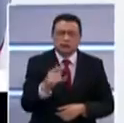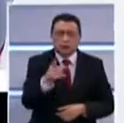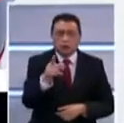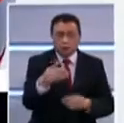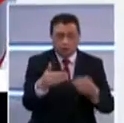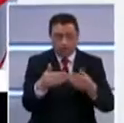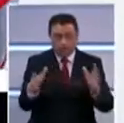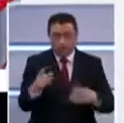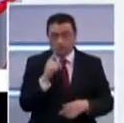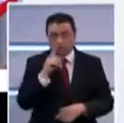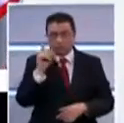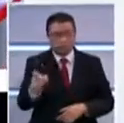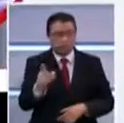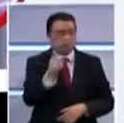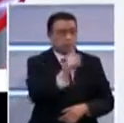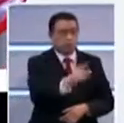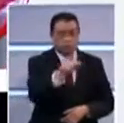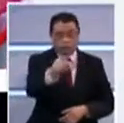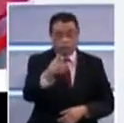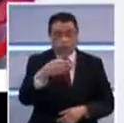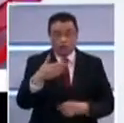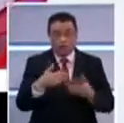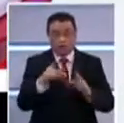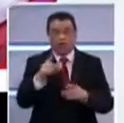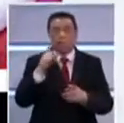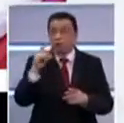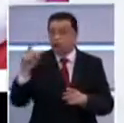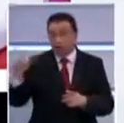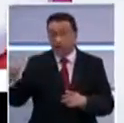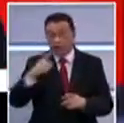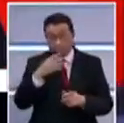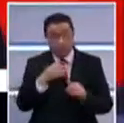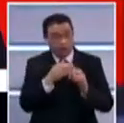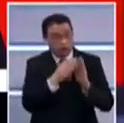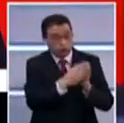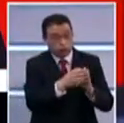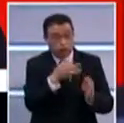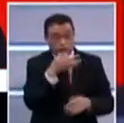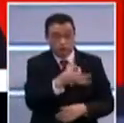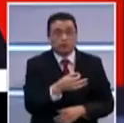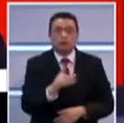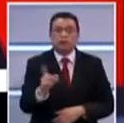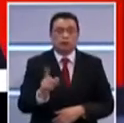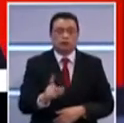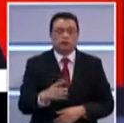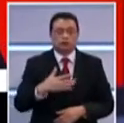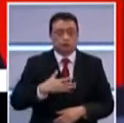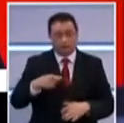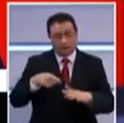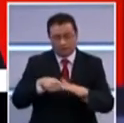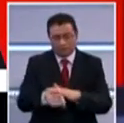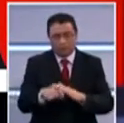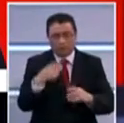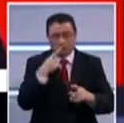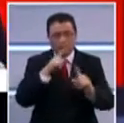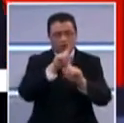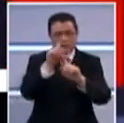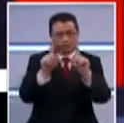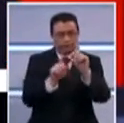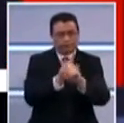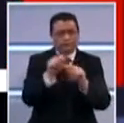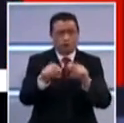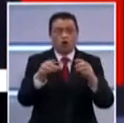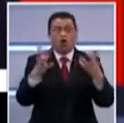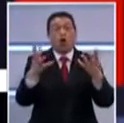libertad para designar o no la pregunta se lo recomendó él o no la verdad que yo no voy a entrar en lo que significa el cuestionamiento tanto